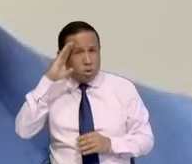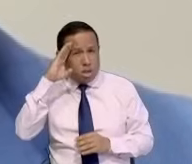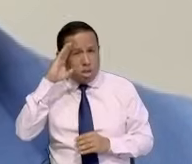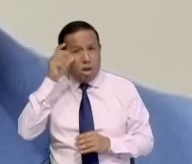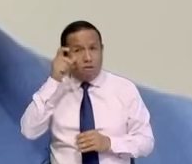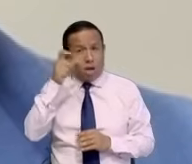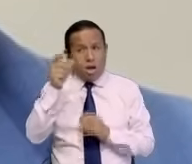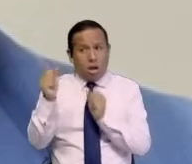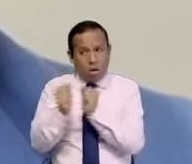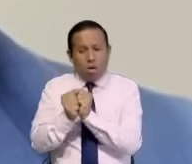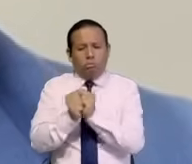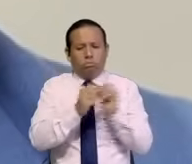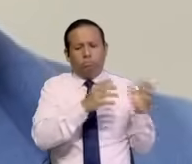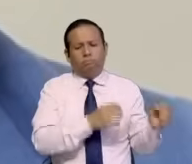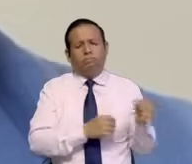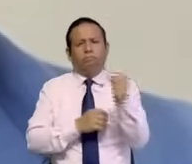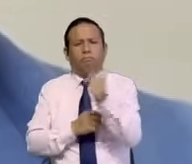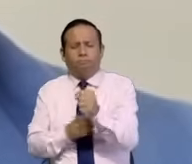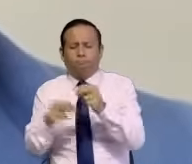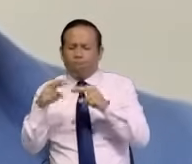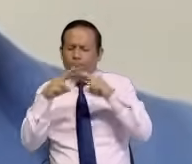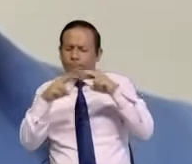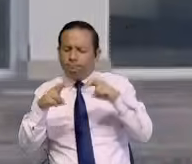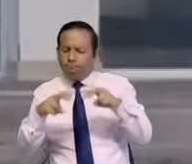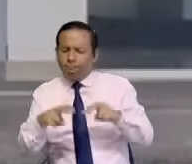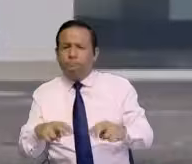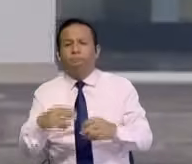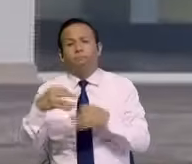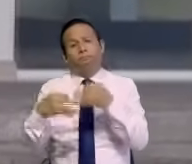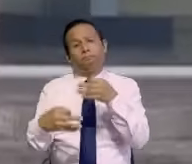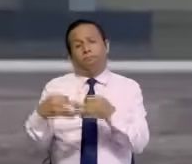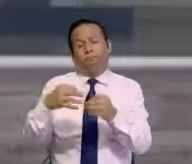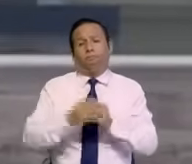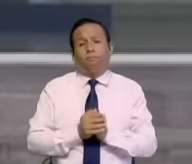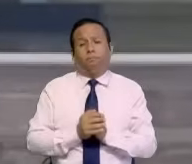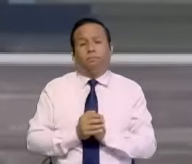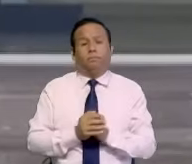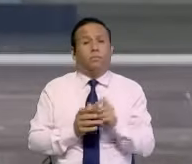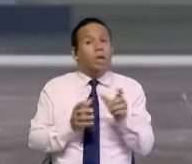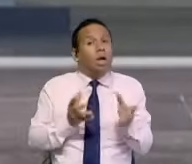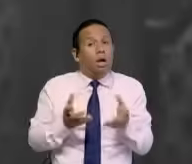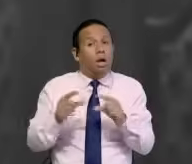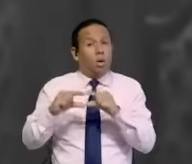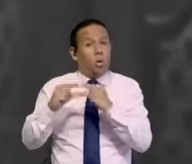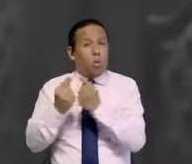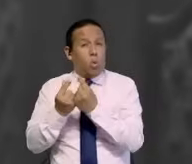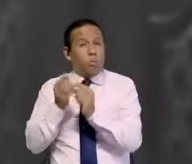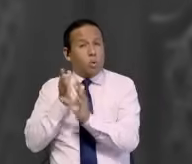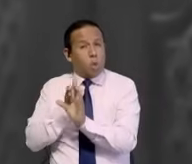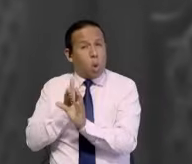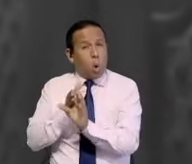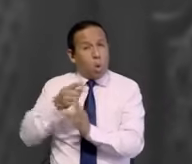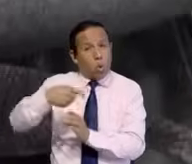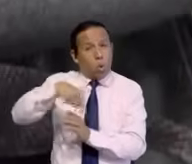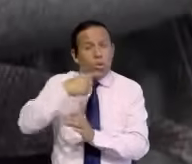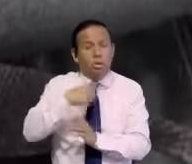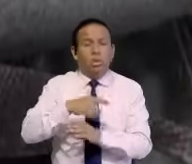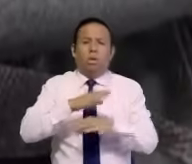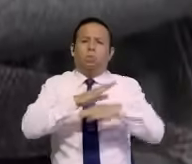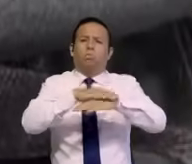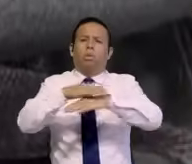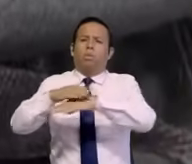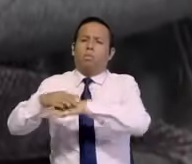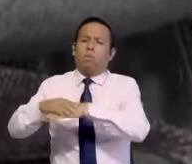así también continuará con la acusación provisional definitiva. Por otro lado, los psicólogos de la unidad judicial advierten que estos casos